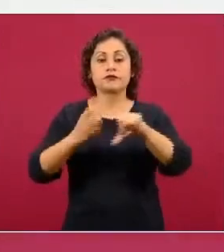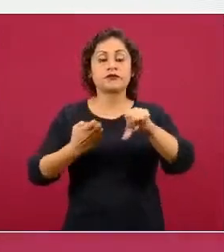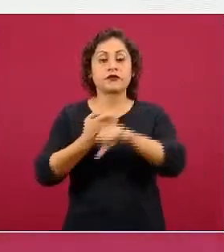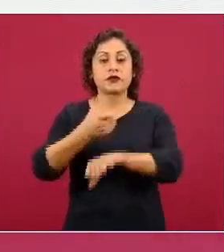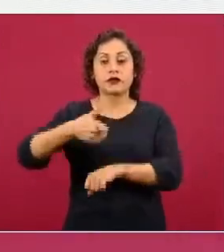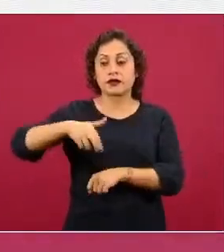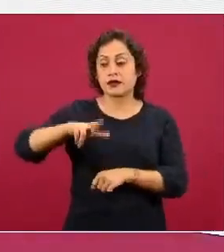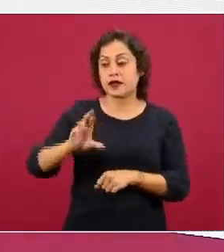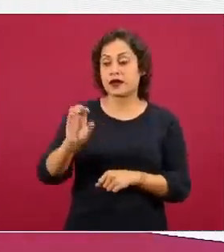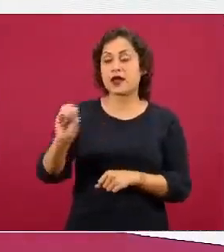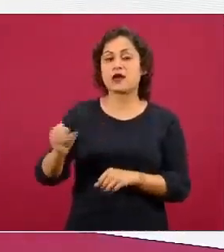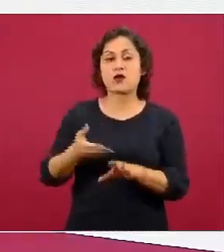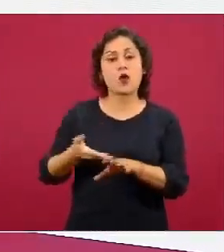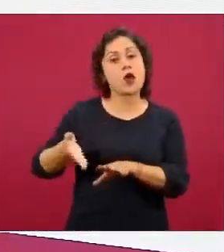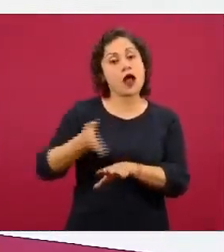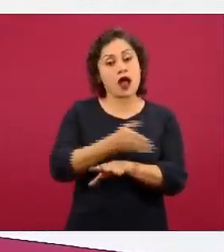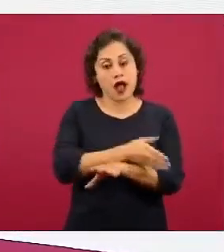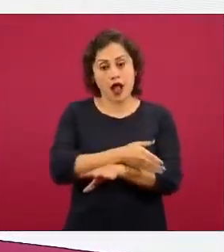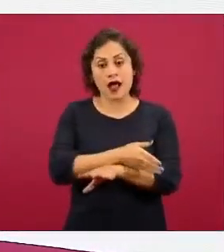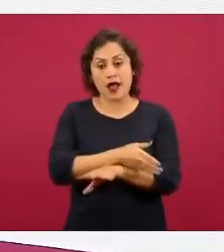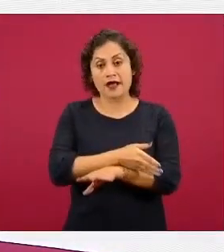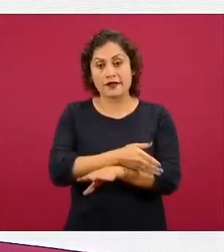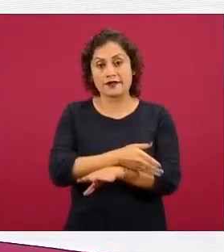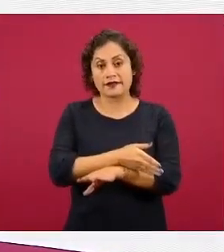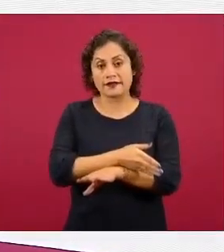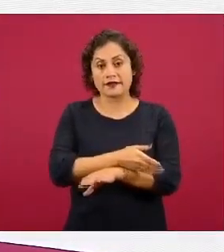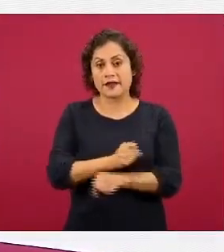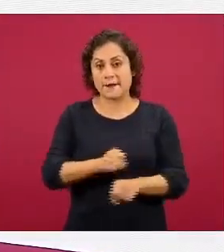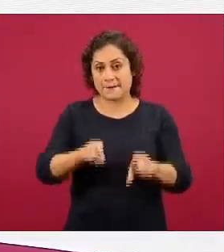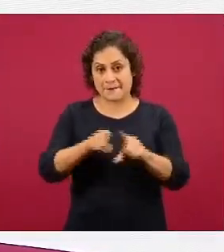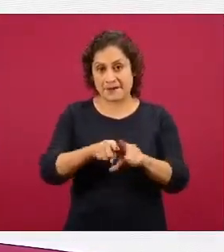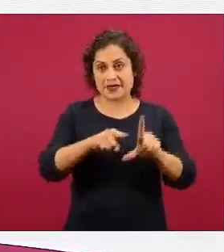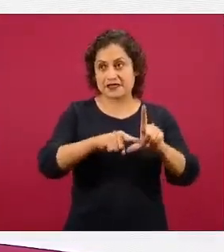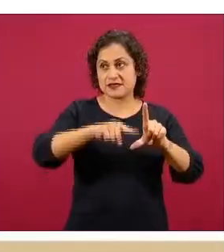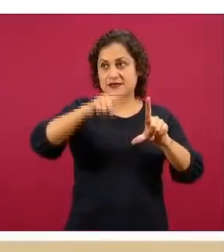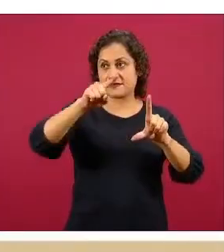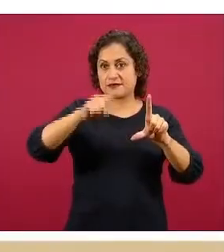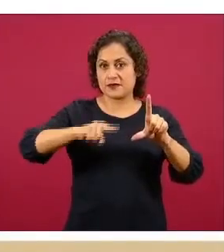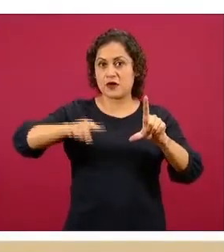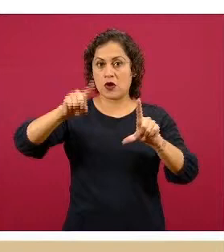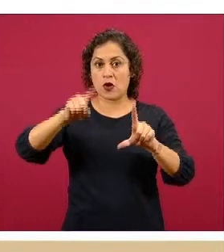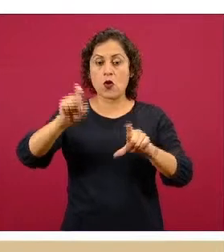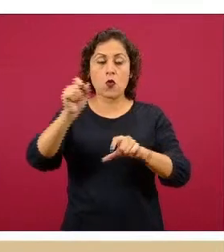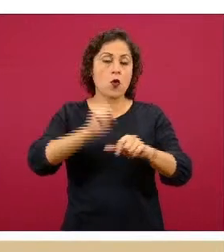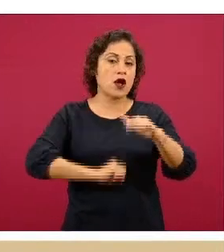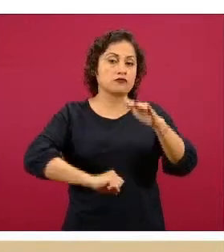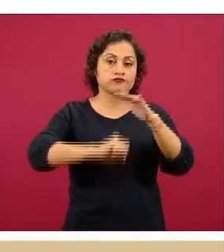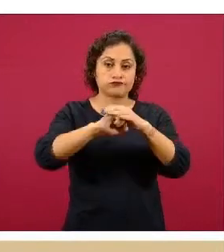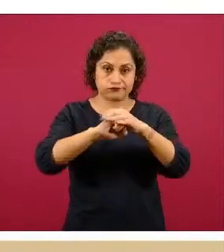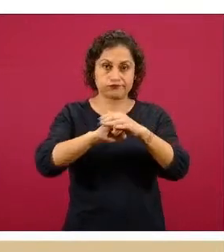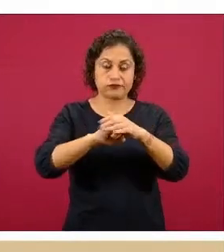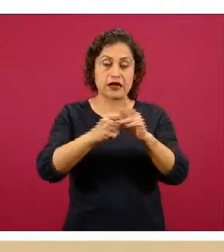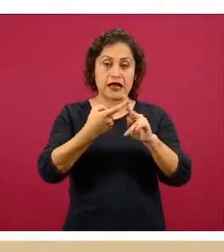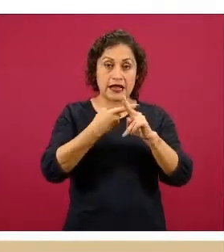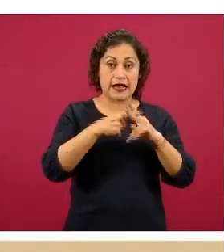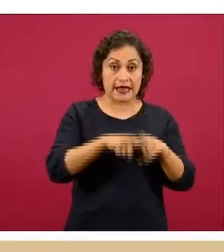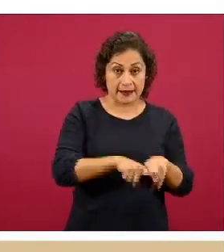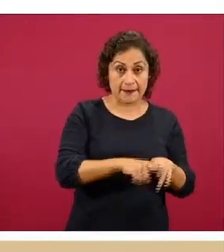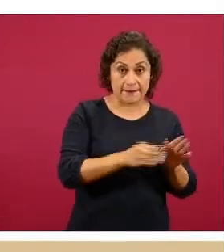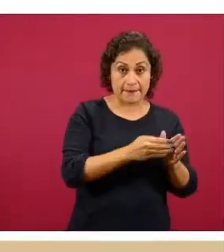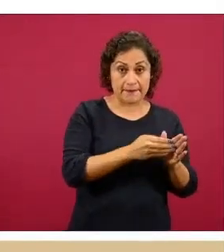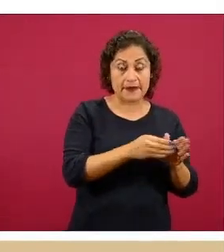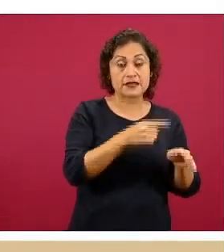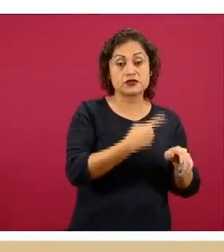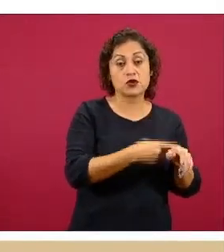de una curva también muy similar a lo que vemos en la curva epidémica, que tuvo un primer brote y después un